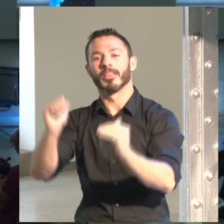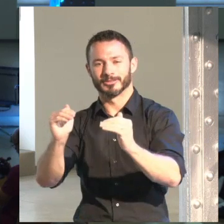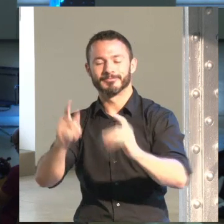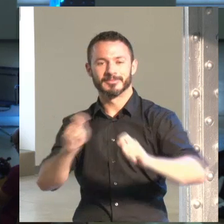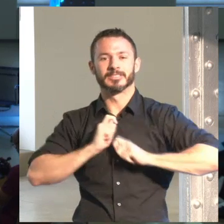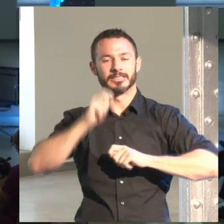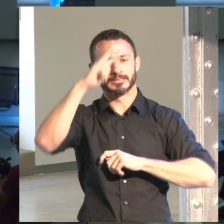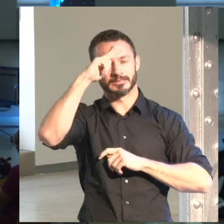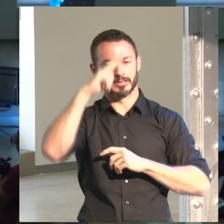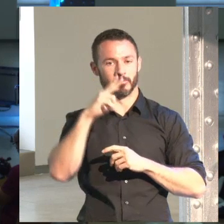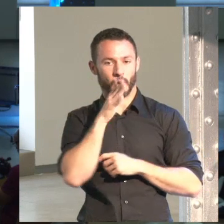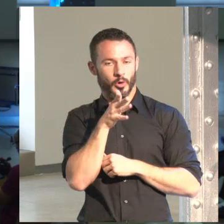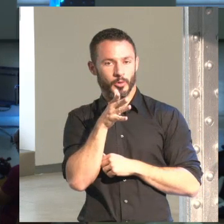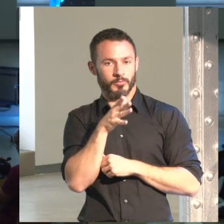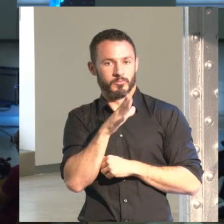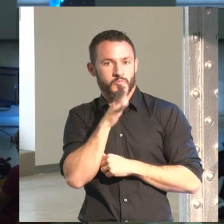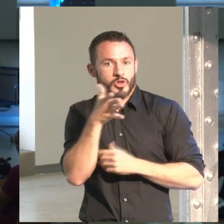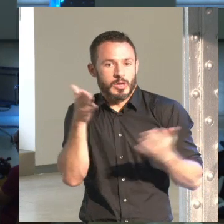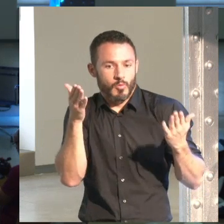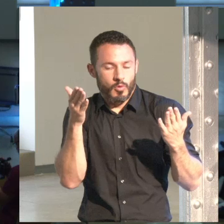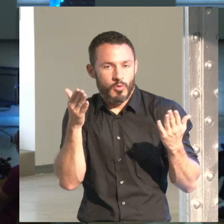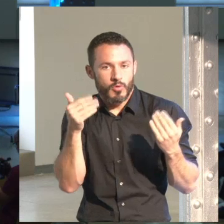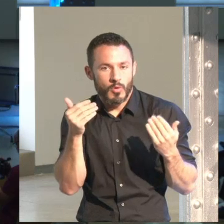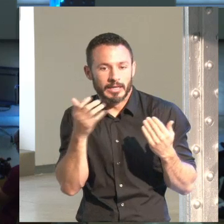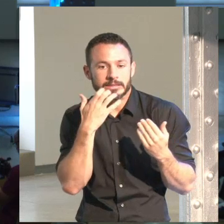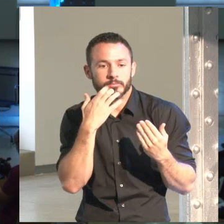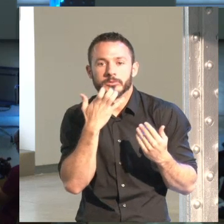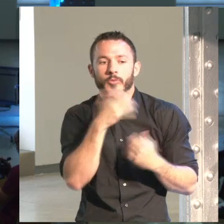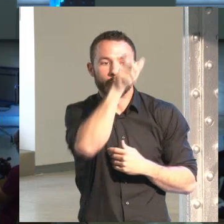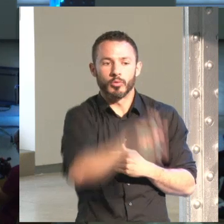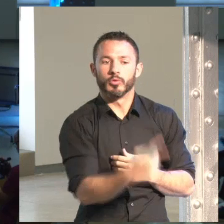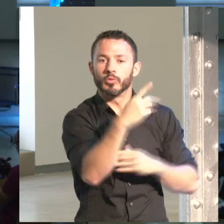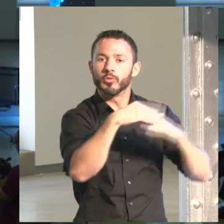ninguna razón de peso por la cual un ciudadano, un